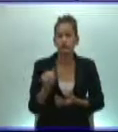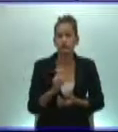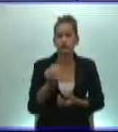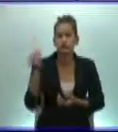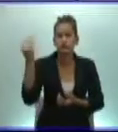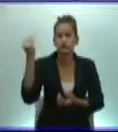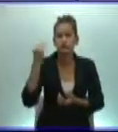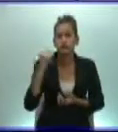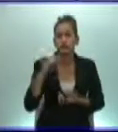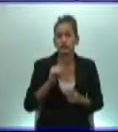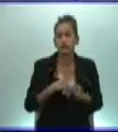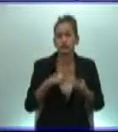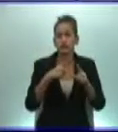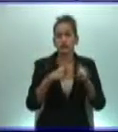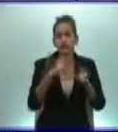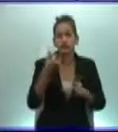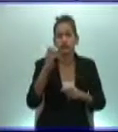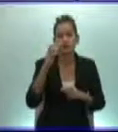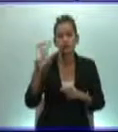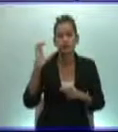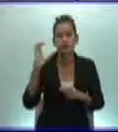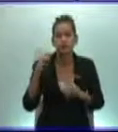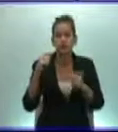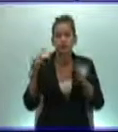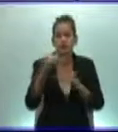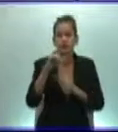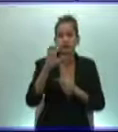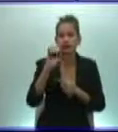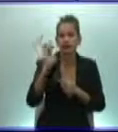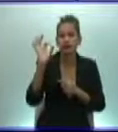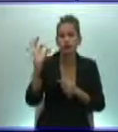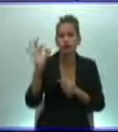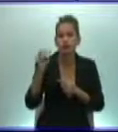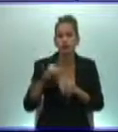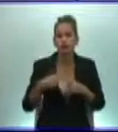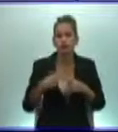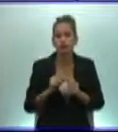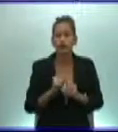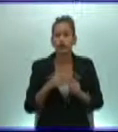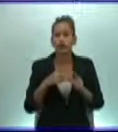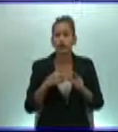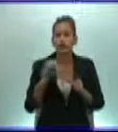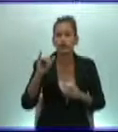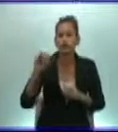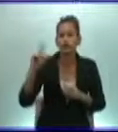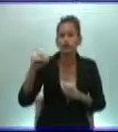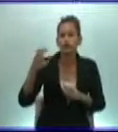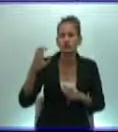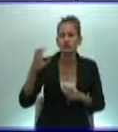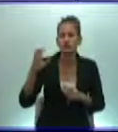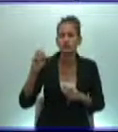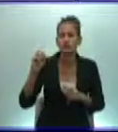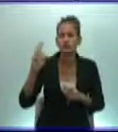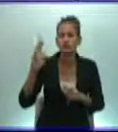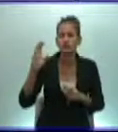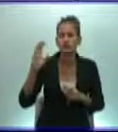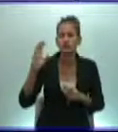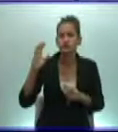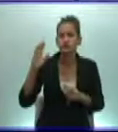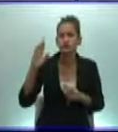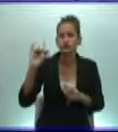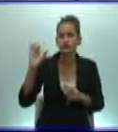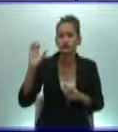el ángulo ABC es igual a 90 grados por ser un ángulo inscrito sobre el diámetro de la circunferencia.